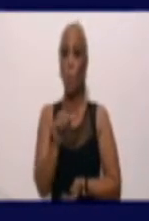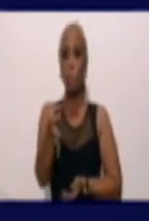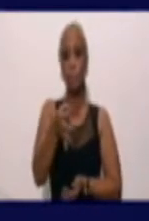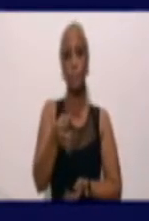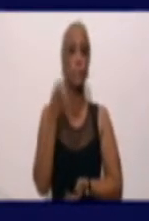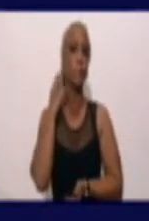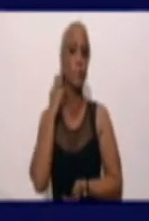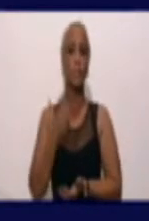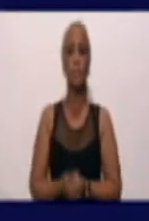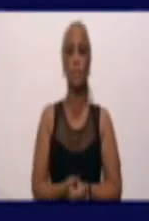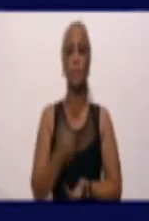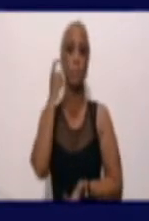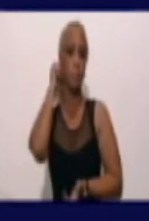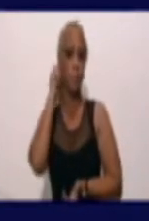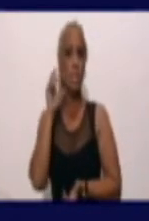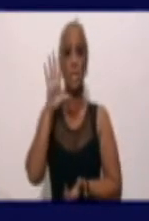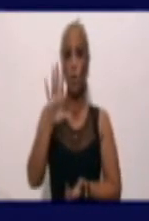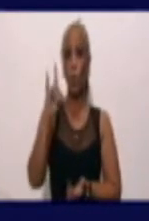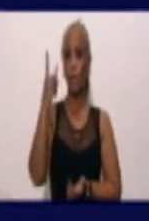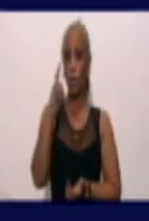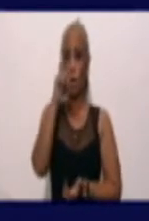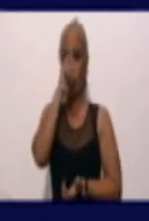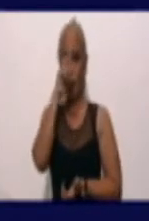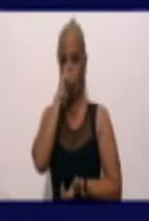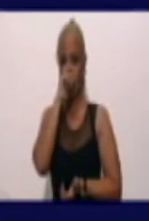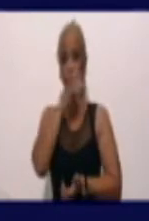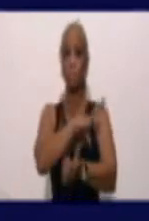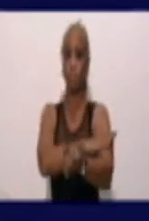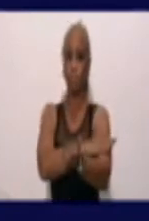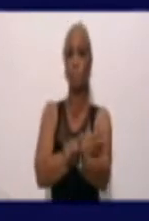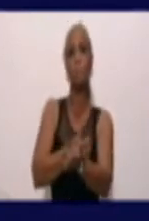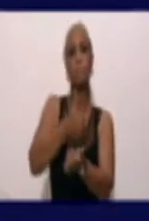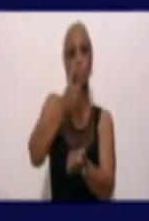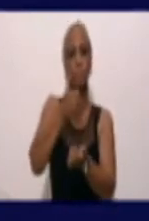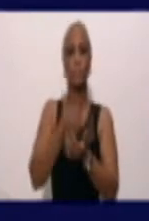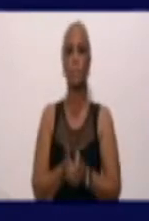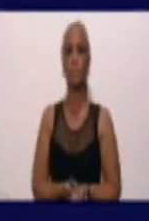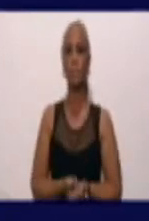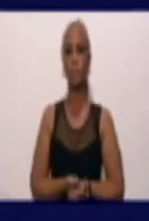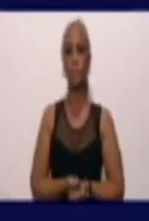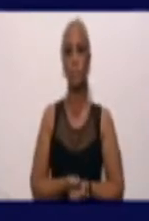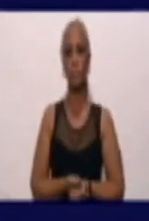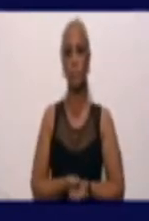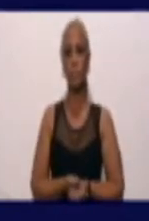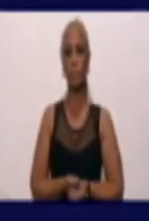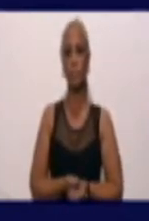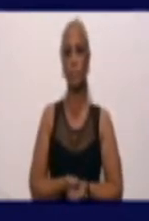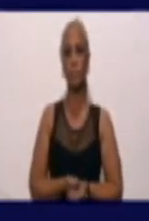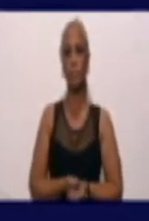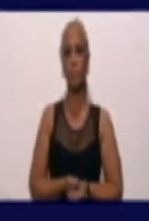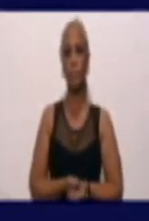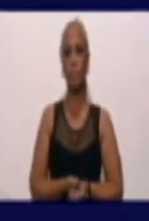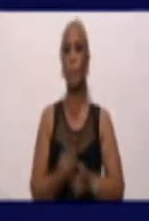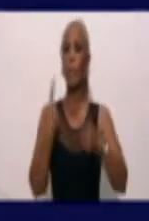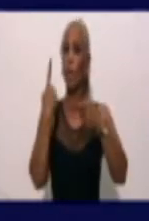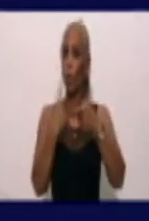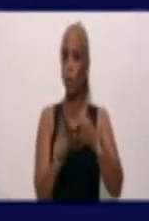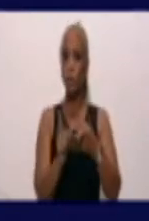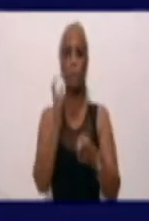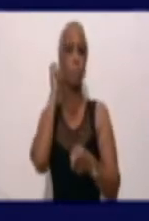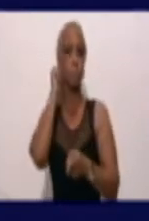otra paciente femenina de 59 años, hipertensa, también proveniente de un área en transmisión. Otra